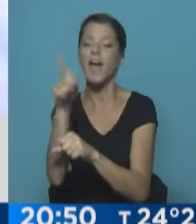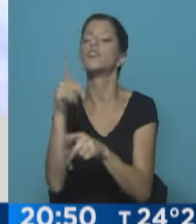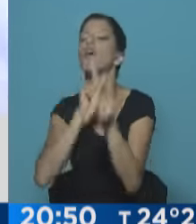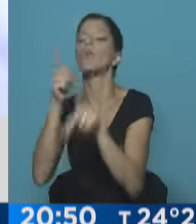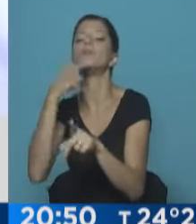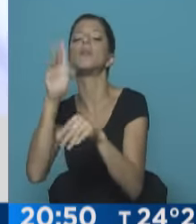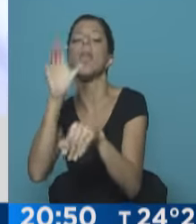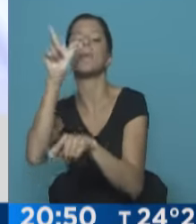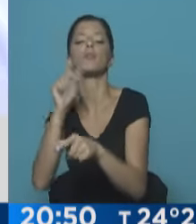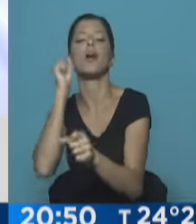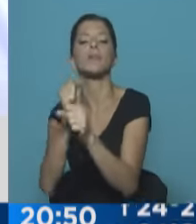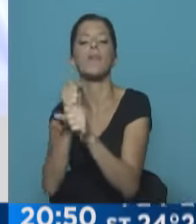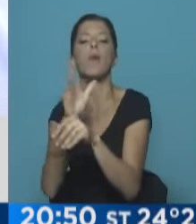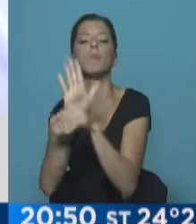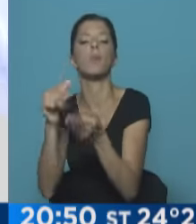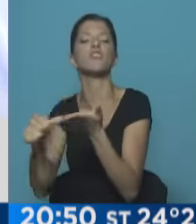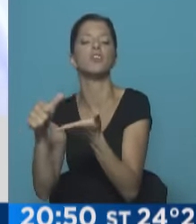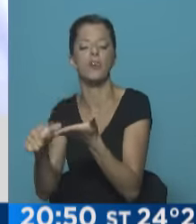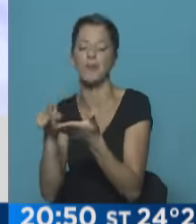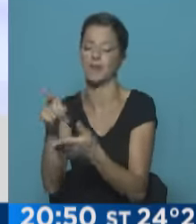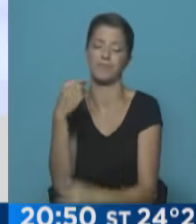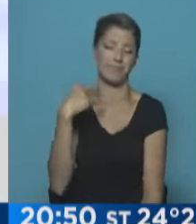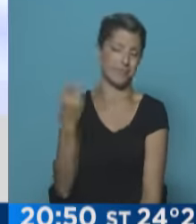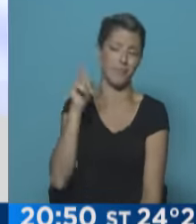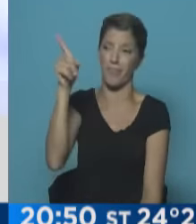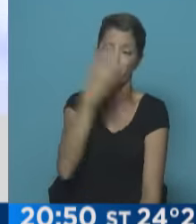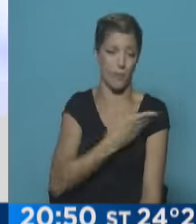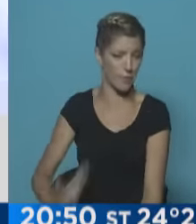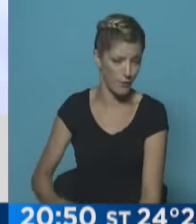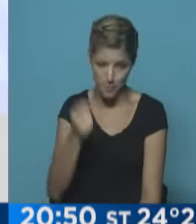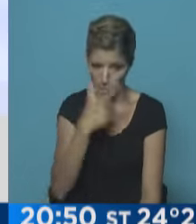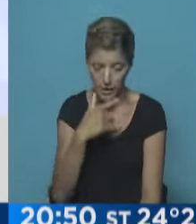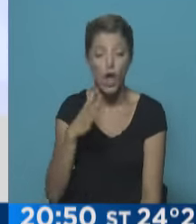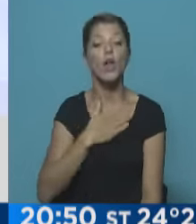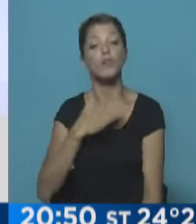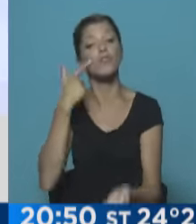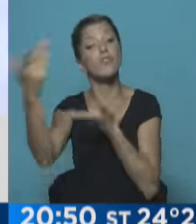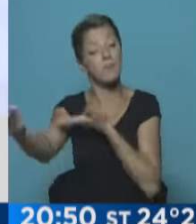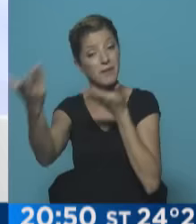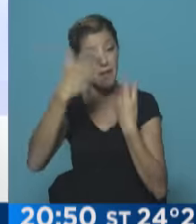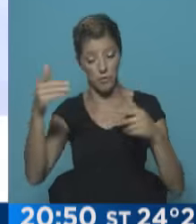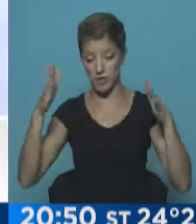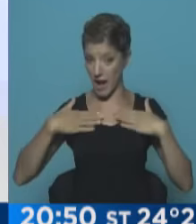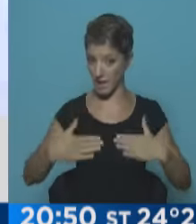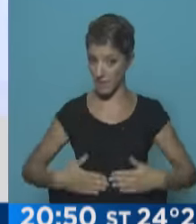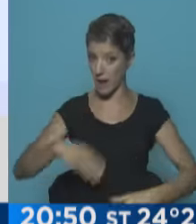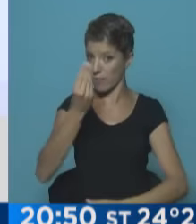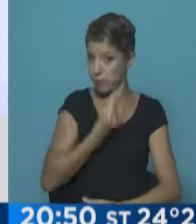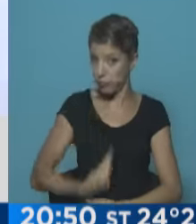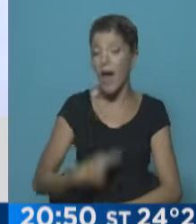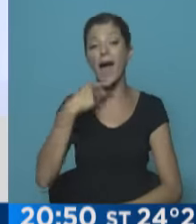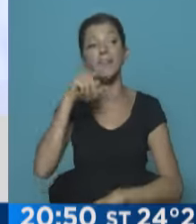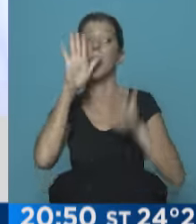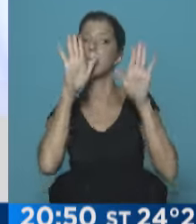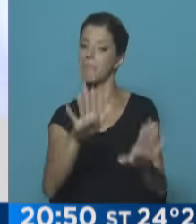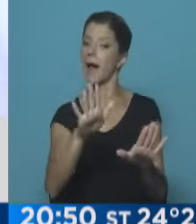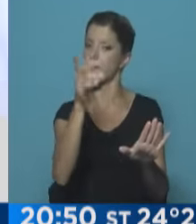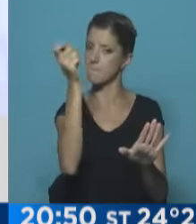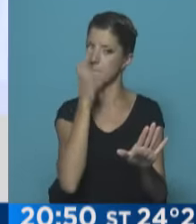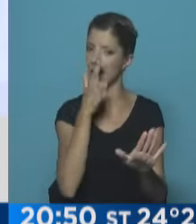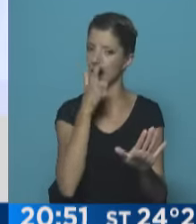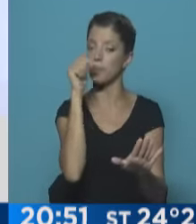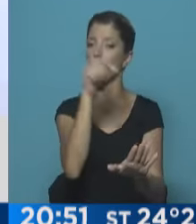falaz del gobierno de Mauricio Macri. Y creemos que, bueno, nada, están invitados a estampar su remera, a decir entre todos Macri para la mano, porque a Macri no le